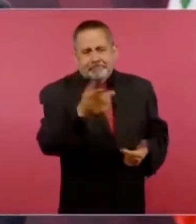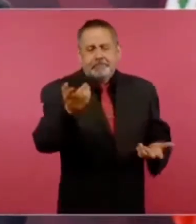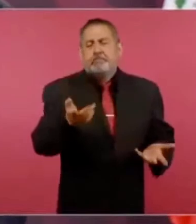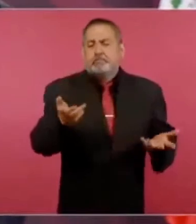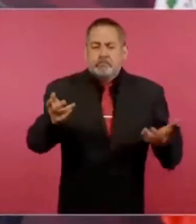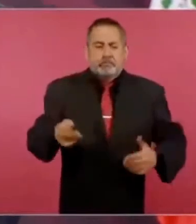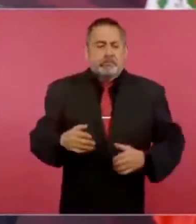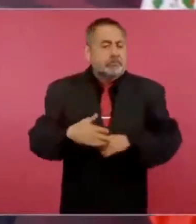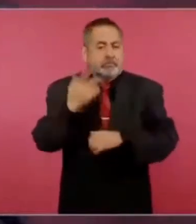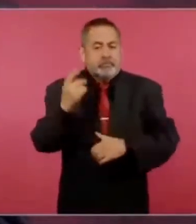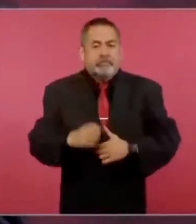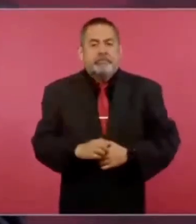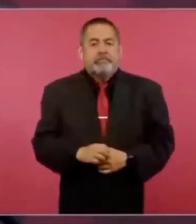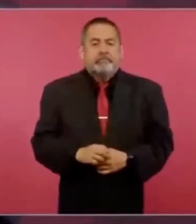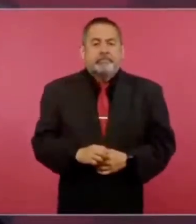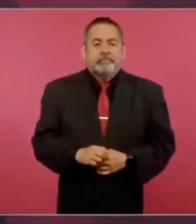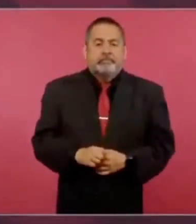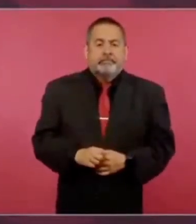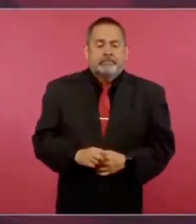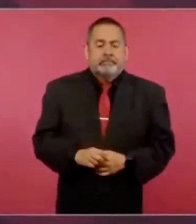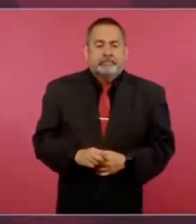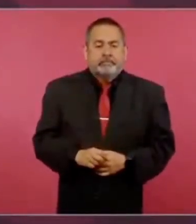porque